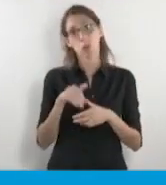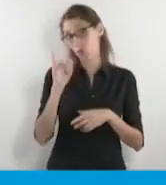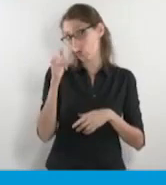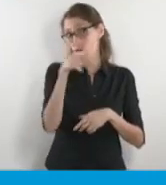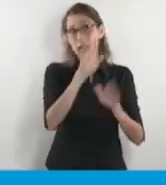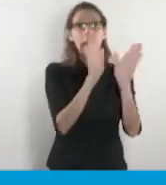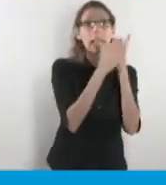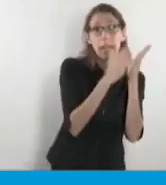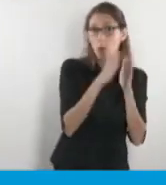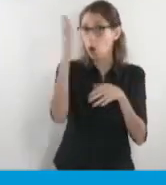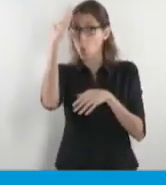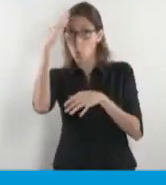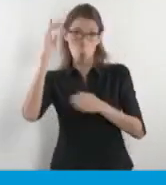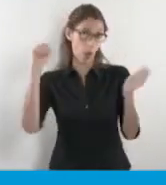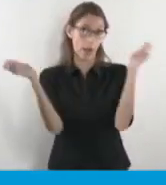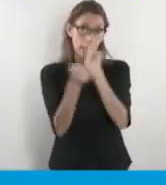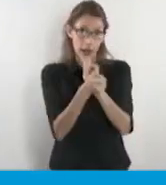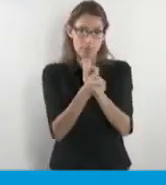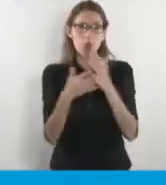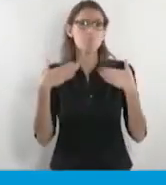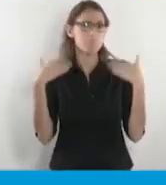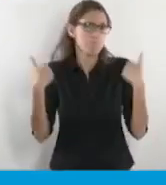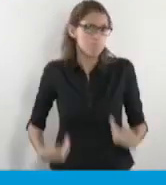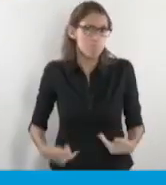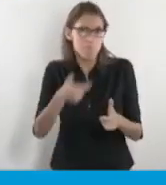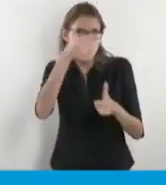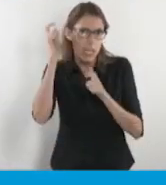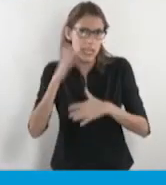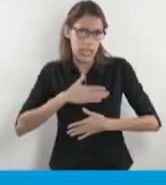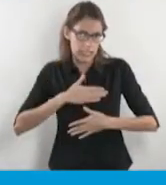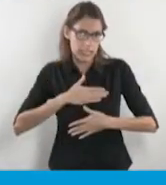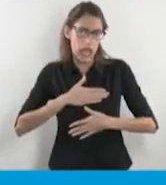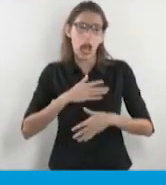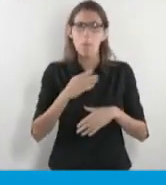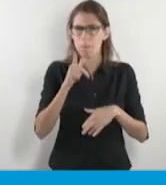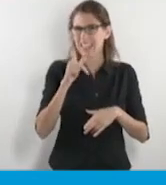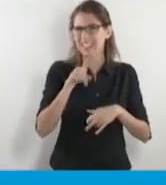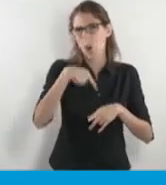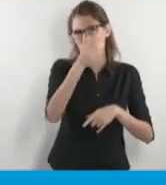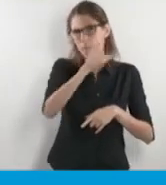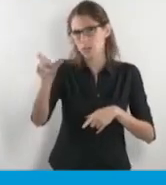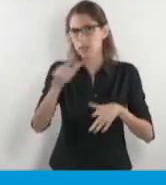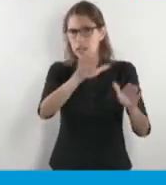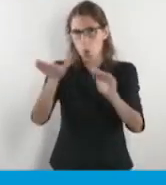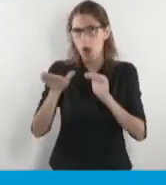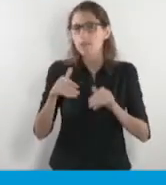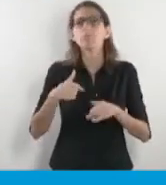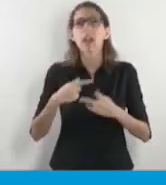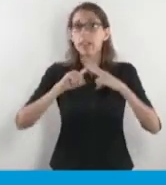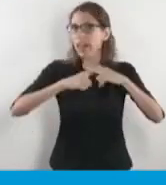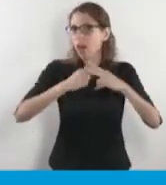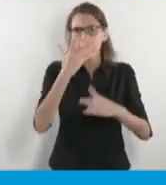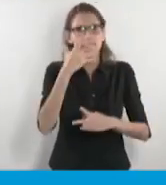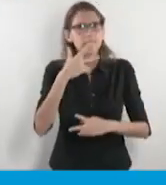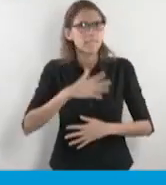al mundo de la cultura en mi caso puntual y creo que en el de muchos a mí me gusta mucho la tecnología y mi orientación